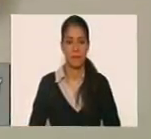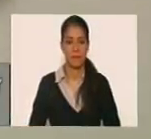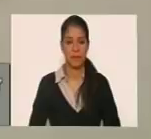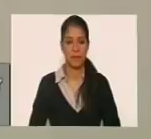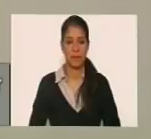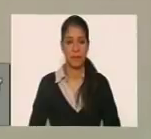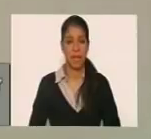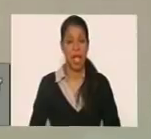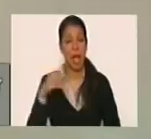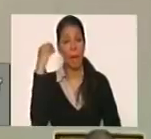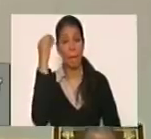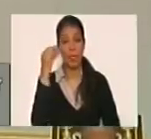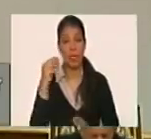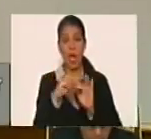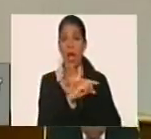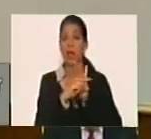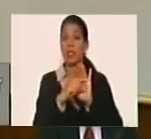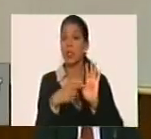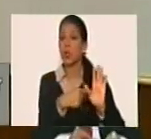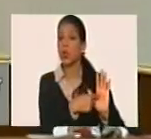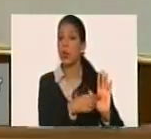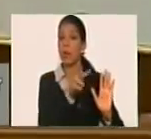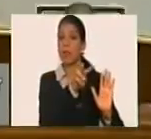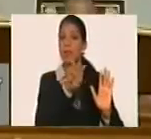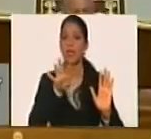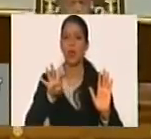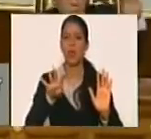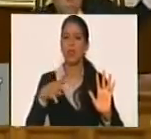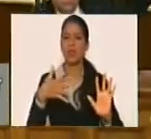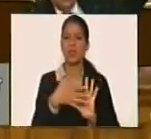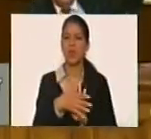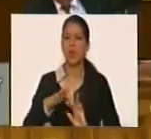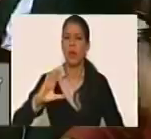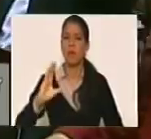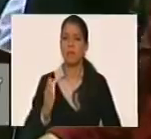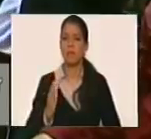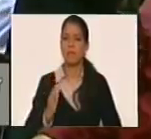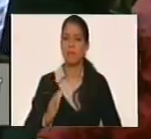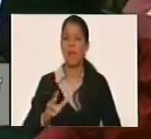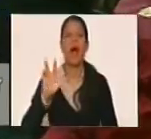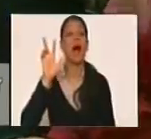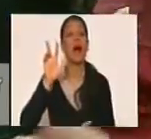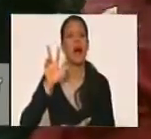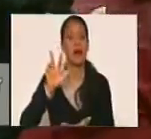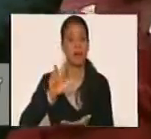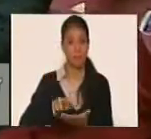En consideración, artículo 24 sobre las sanciones. Aprobado.